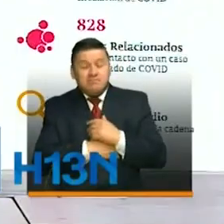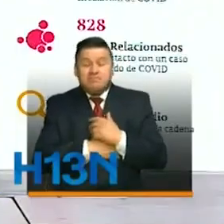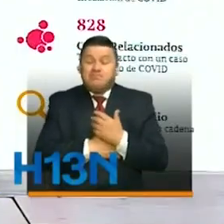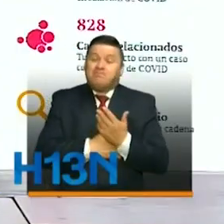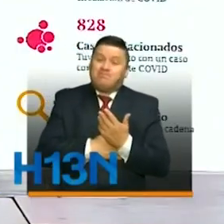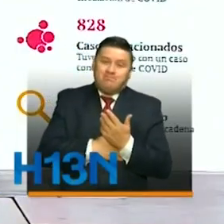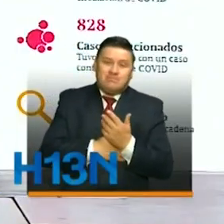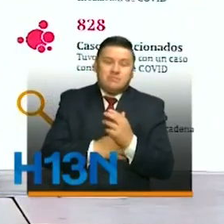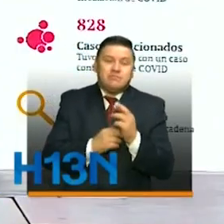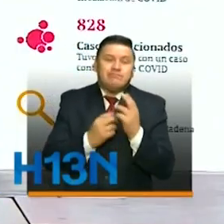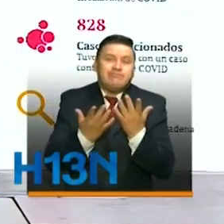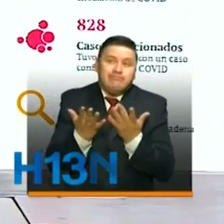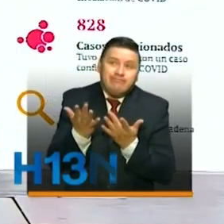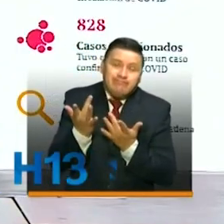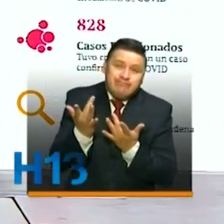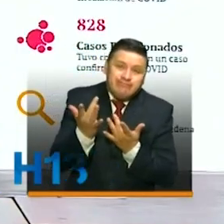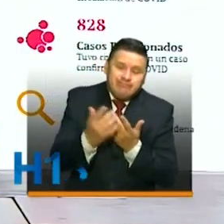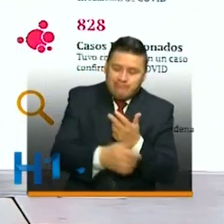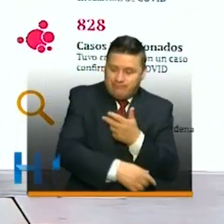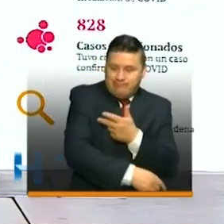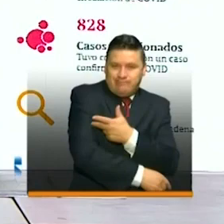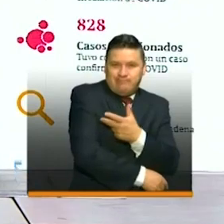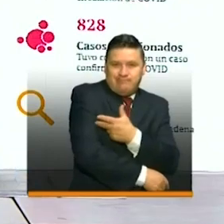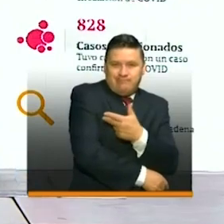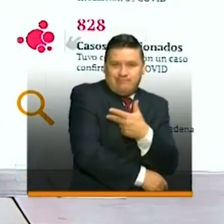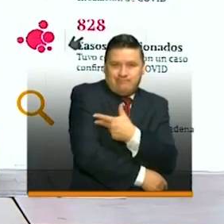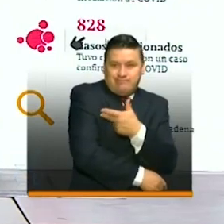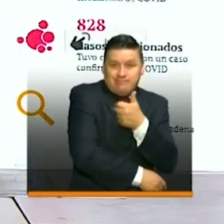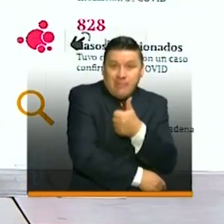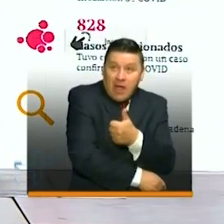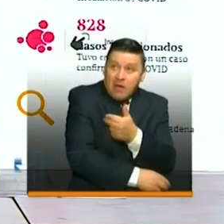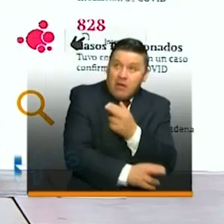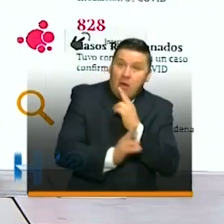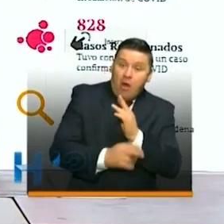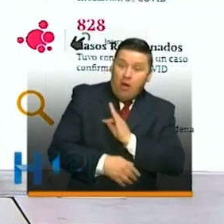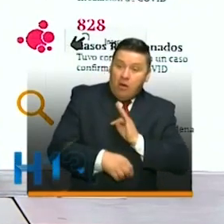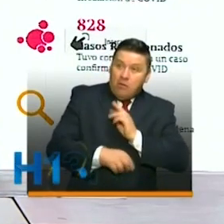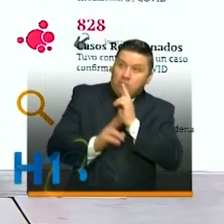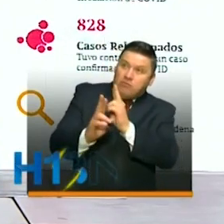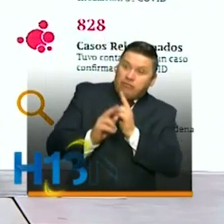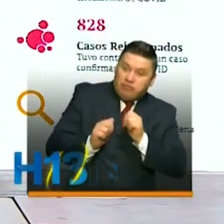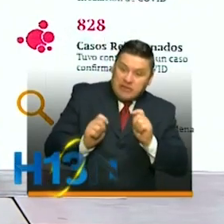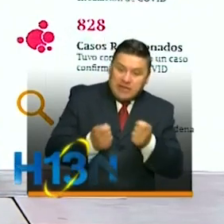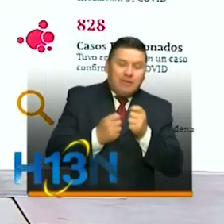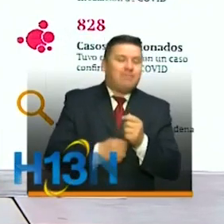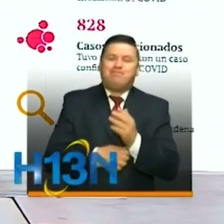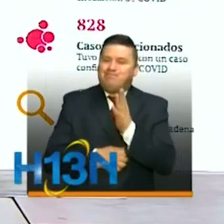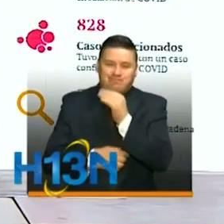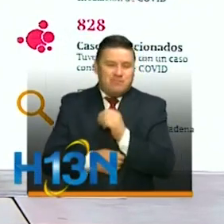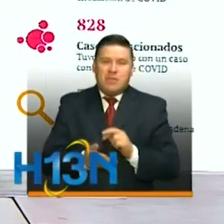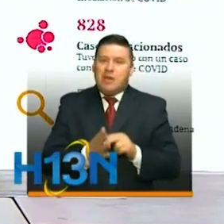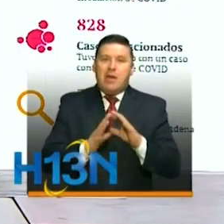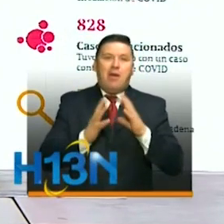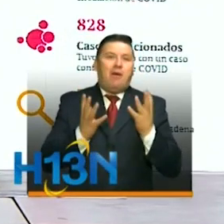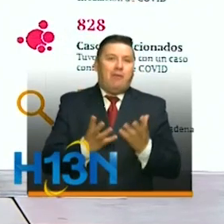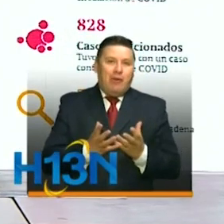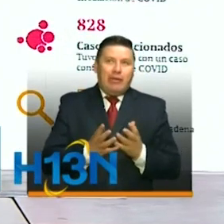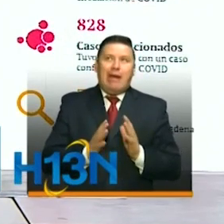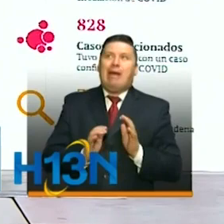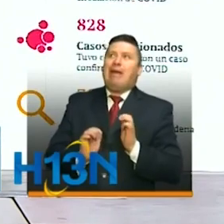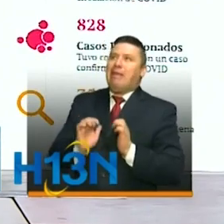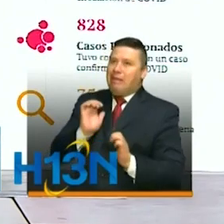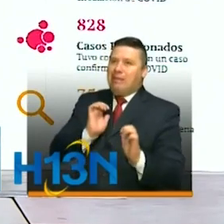que no aparezca o una vacuna o un tratamiento efectivo, lo cierto es que el mundo tiene que